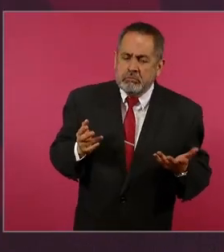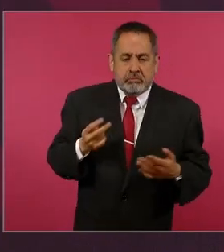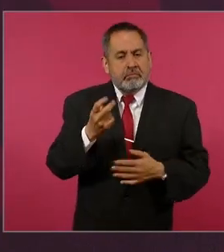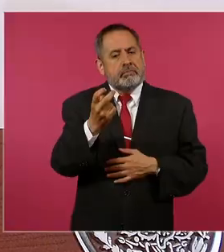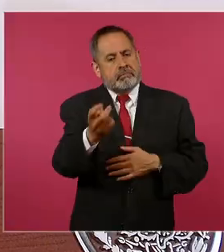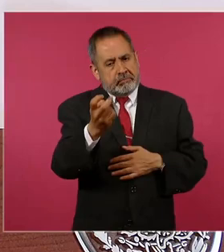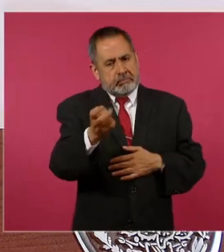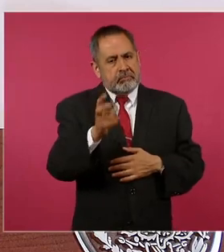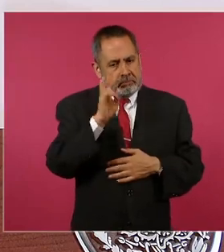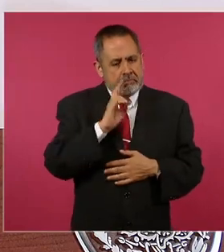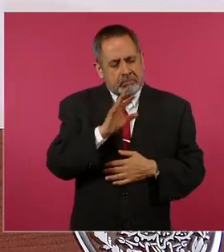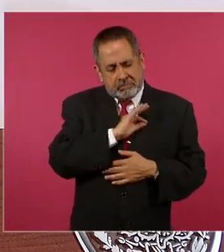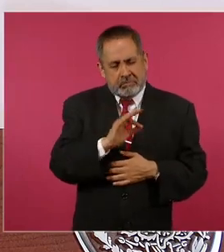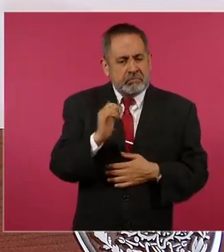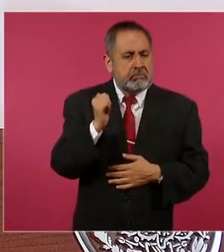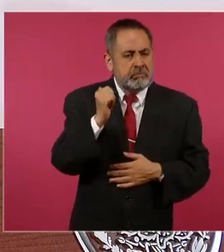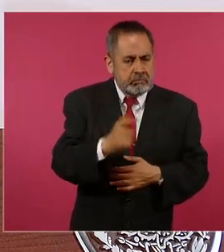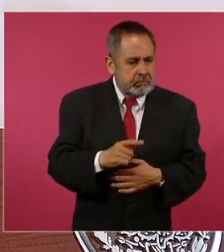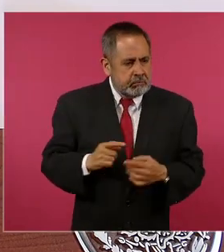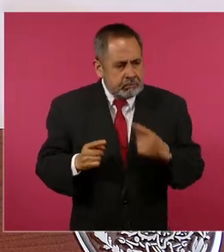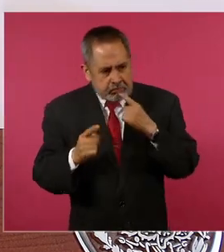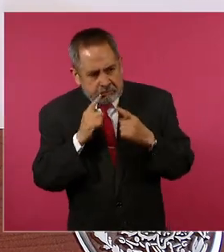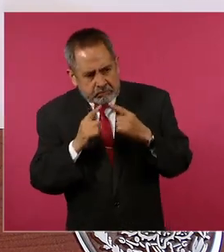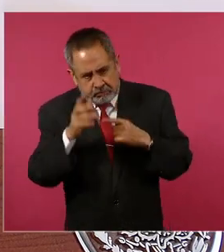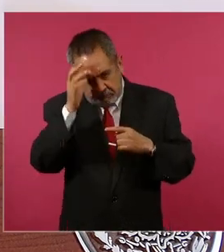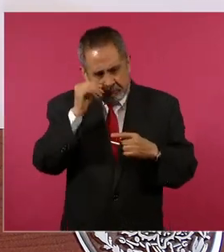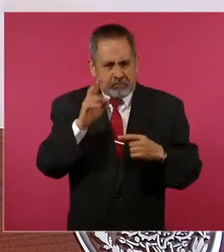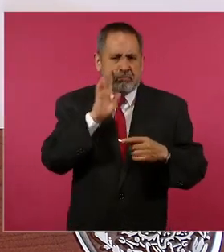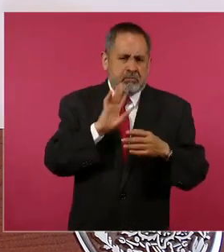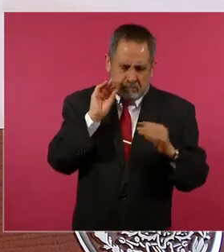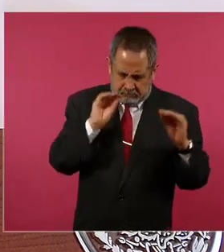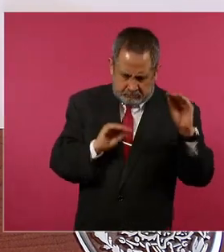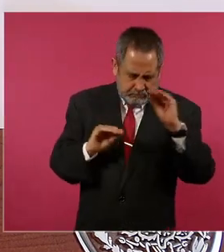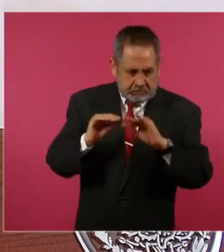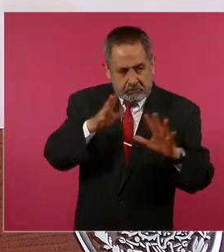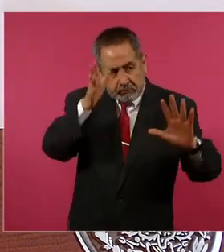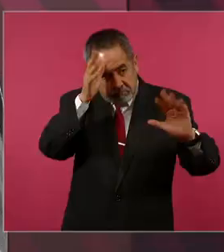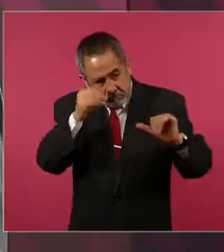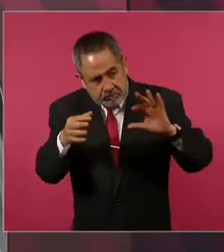puede llegar a un acuerdo, se puede matizar